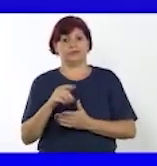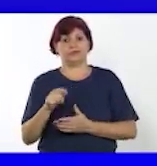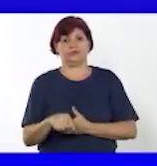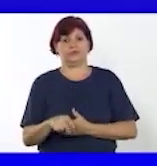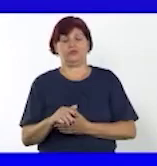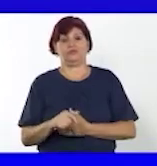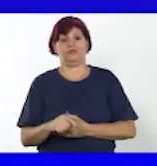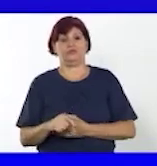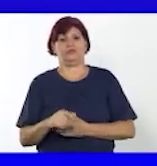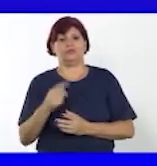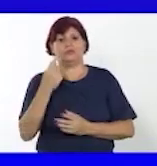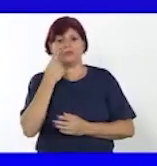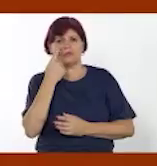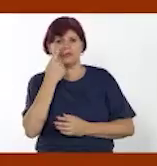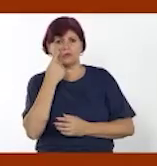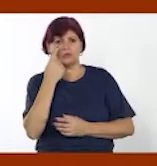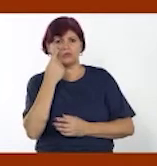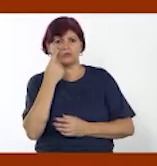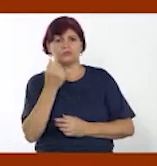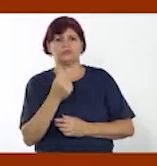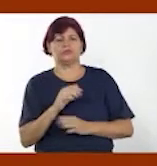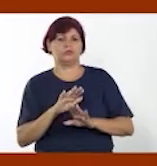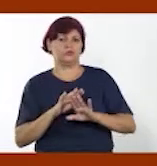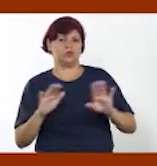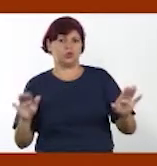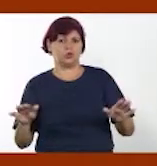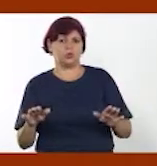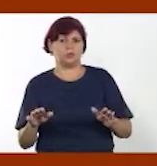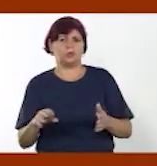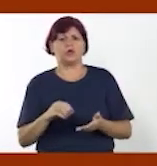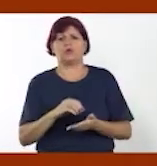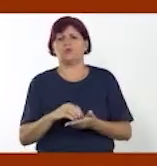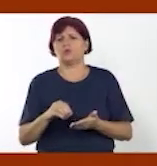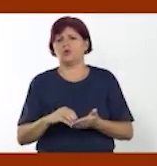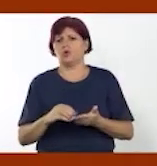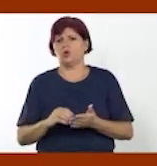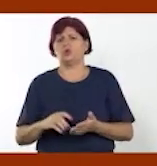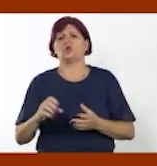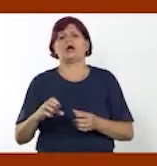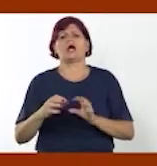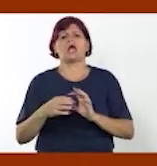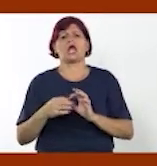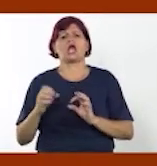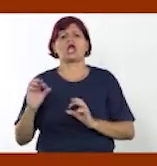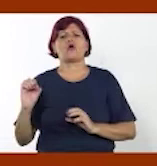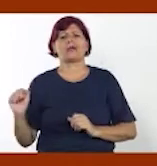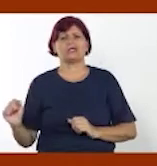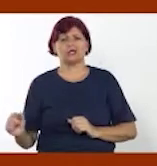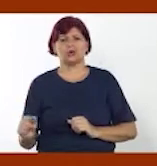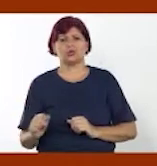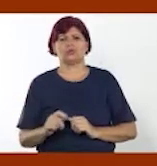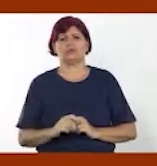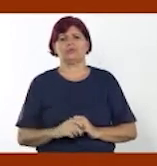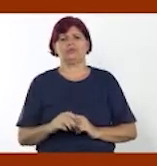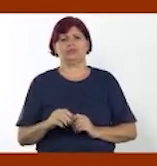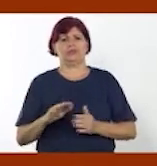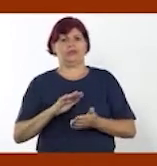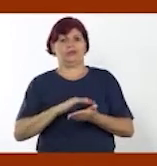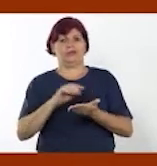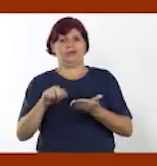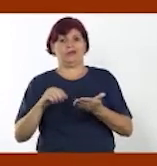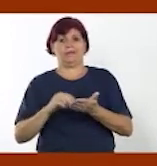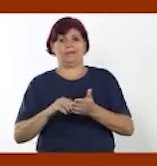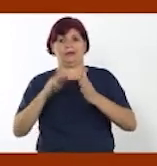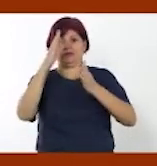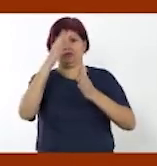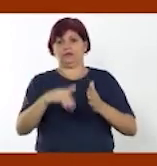en el día de hoy la vamos a conocer ya como lugar geométrico. Y la parábola es el lugar geométrico de los